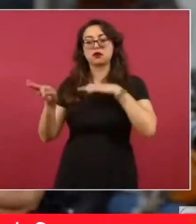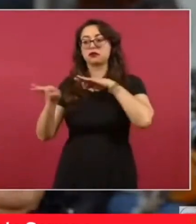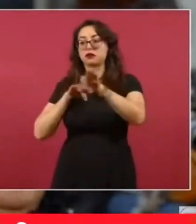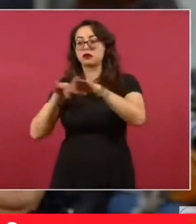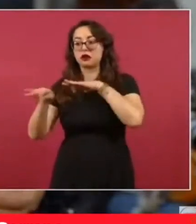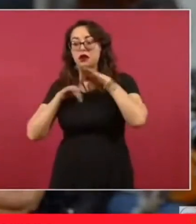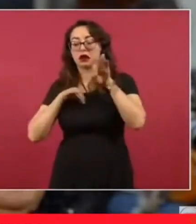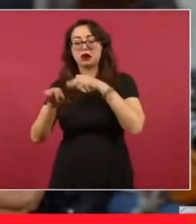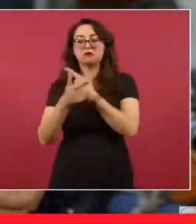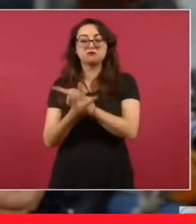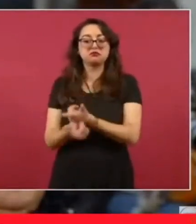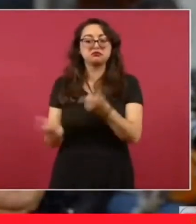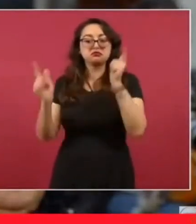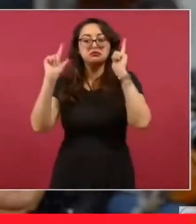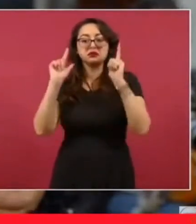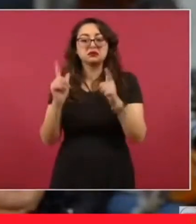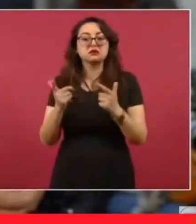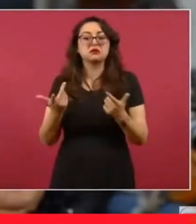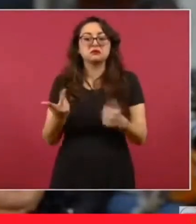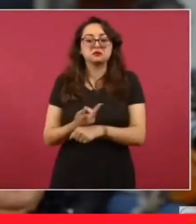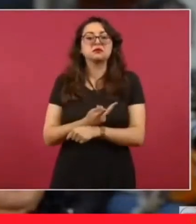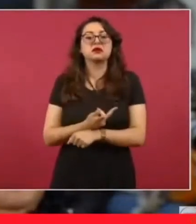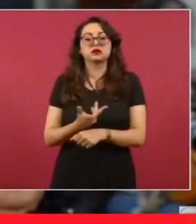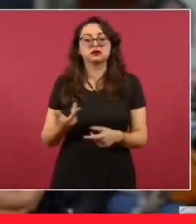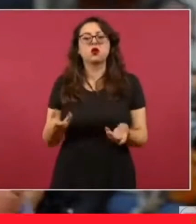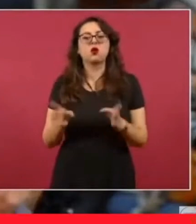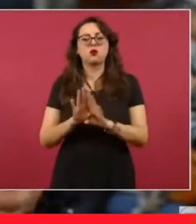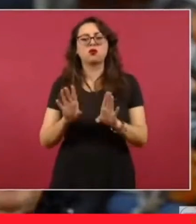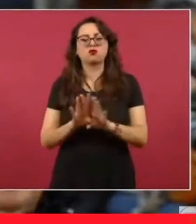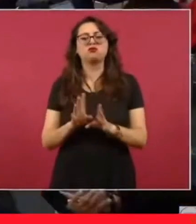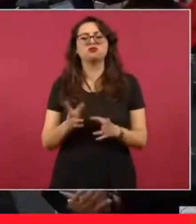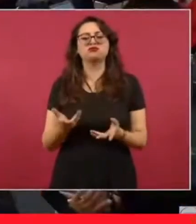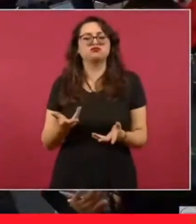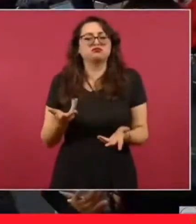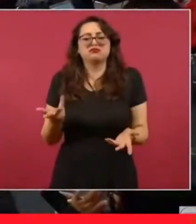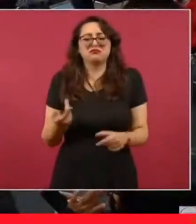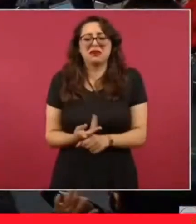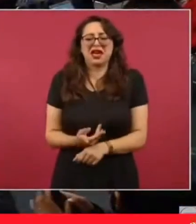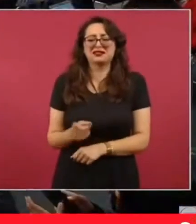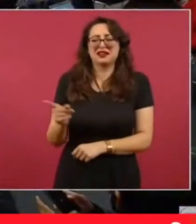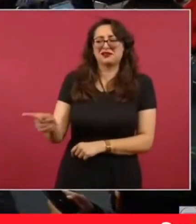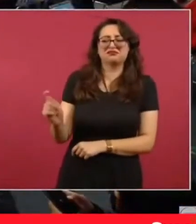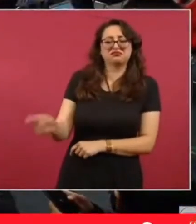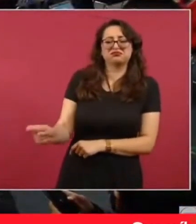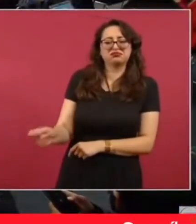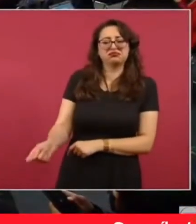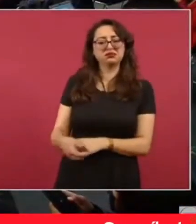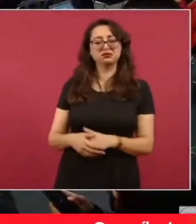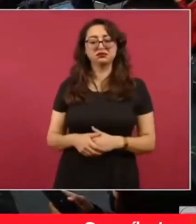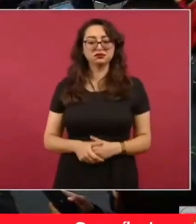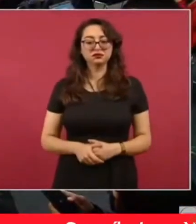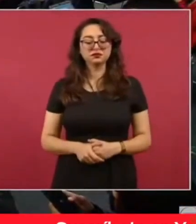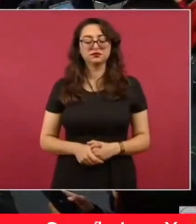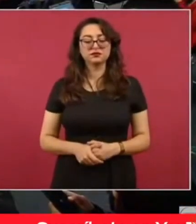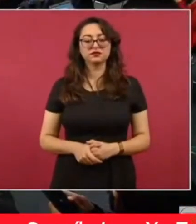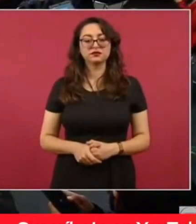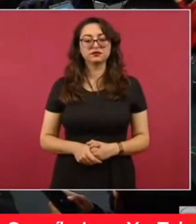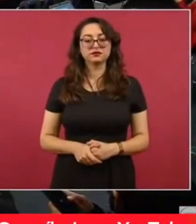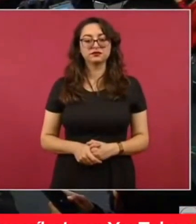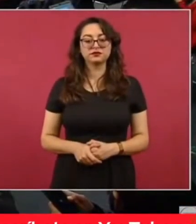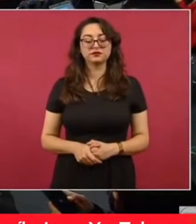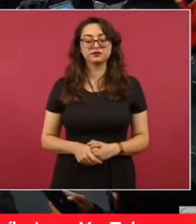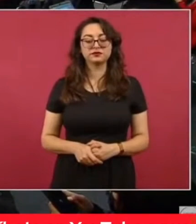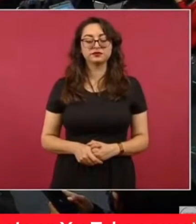que guarda ahorita el conflicto que tiene que estar con Cali bueno es este